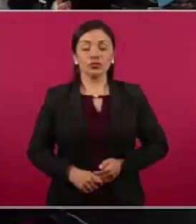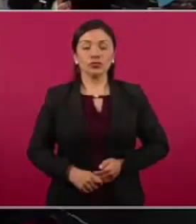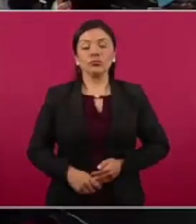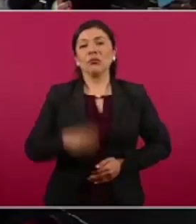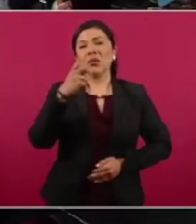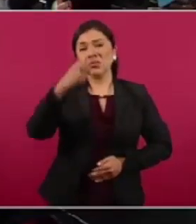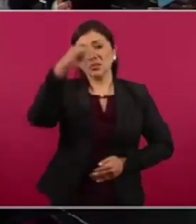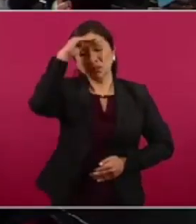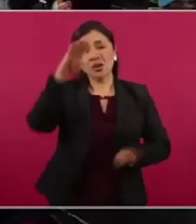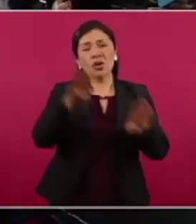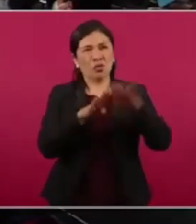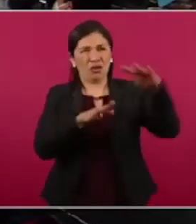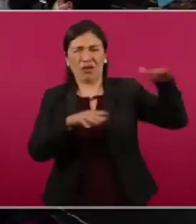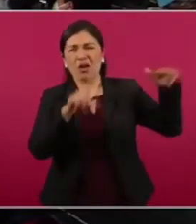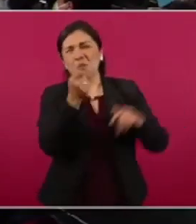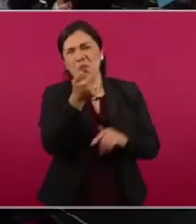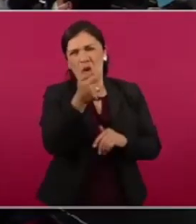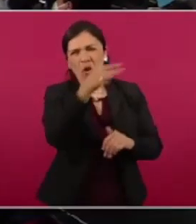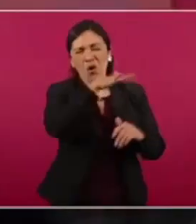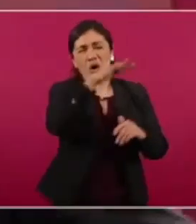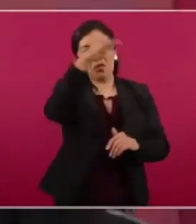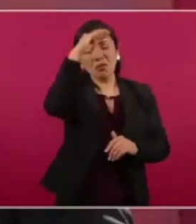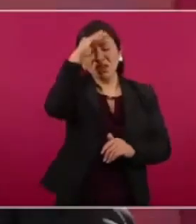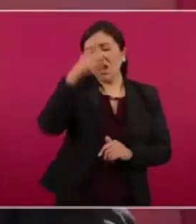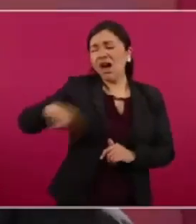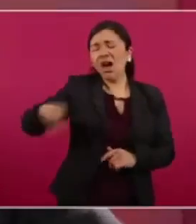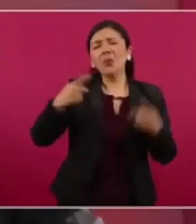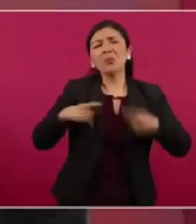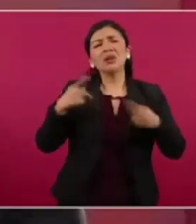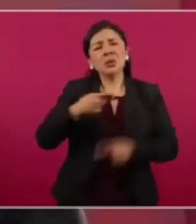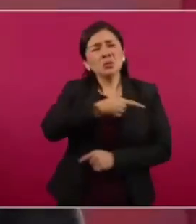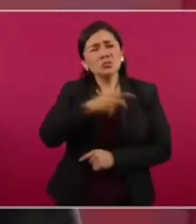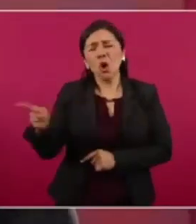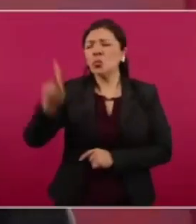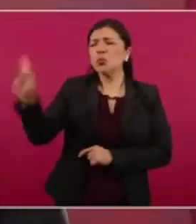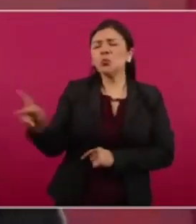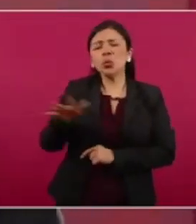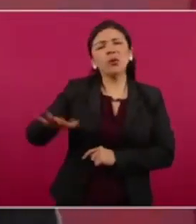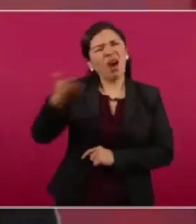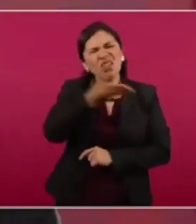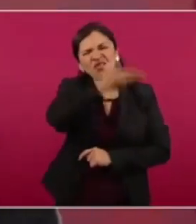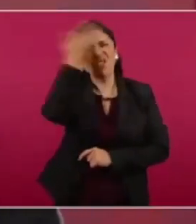o el pueblo no sabe